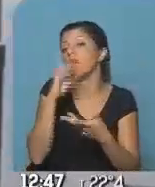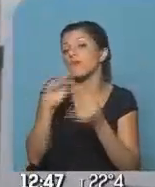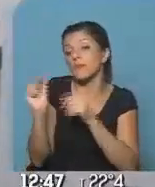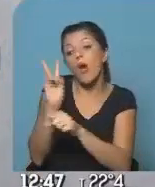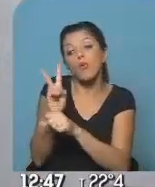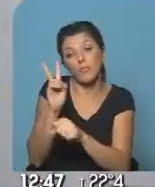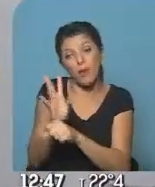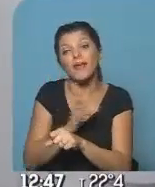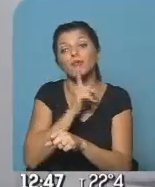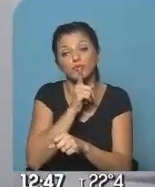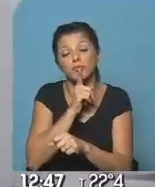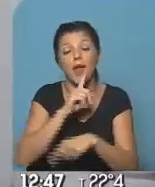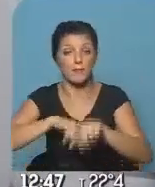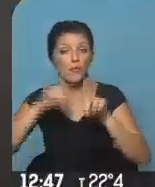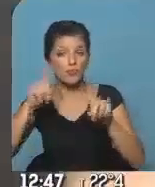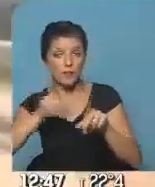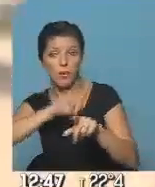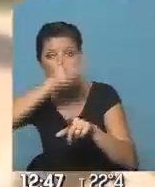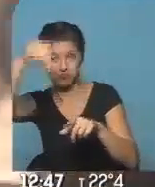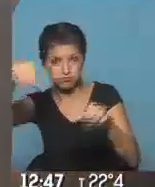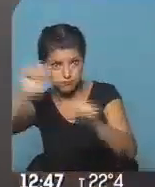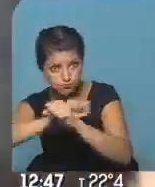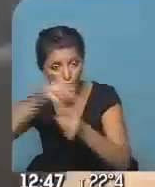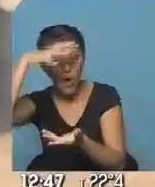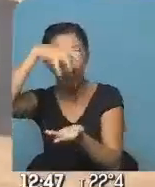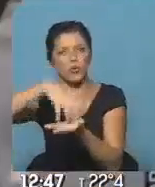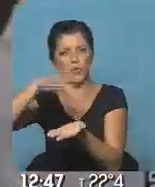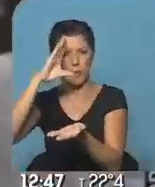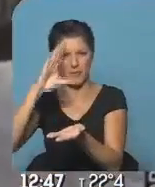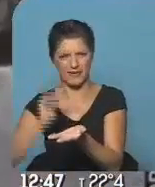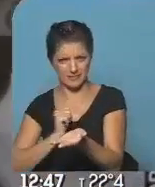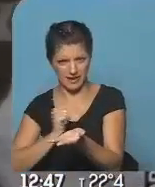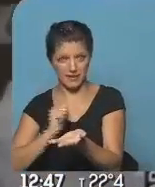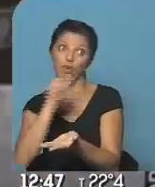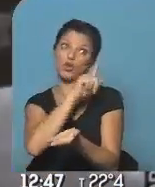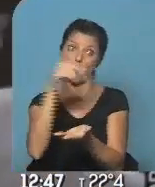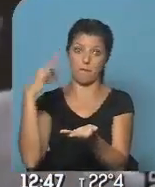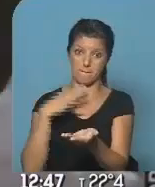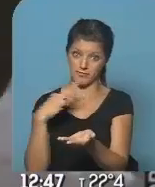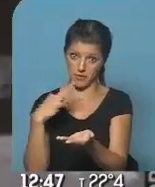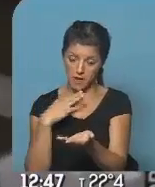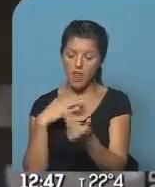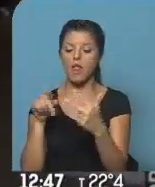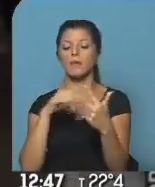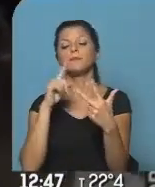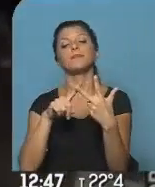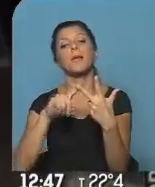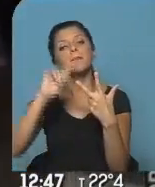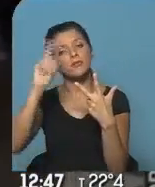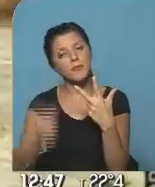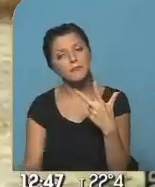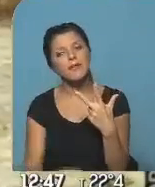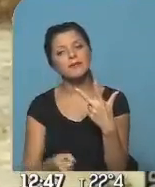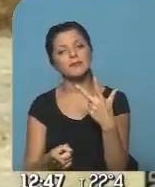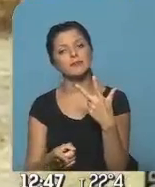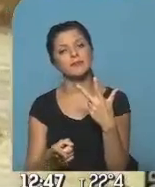bombardear en lo posible instalaciones militares y no blancos civiles, y al mismo tiempo no producir un cambio de régimen, que es lo